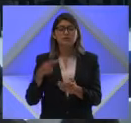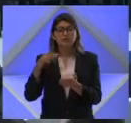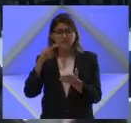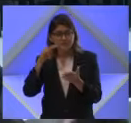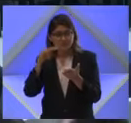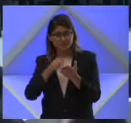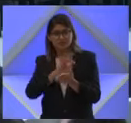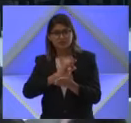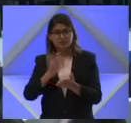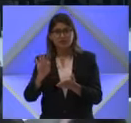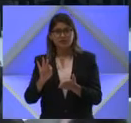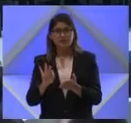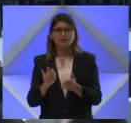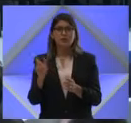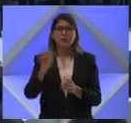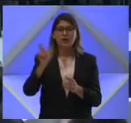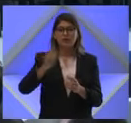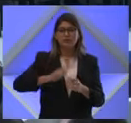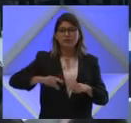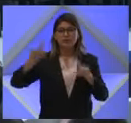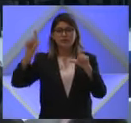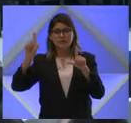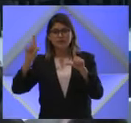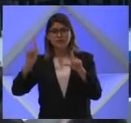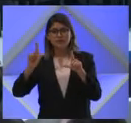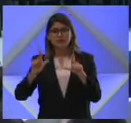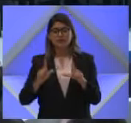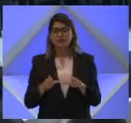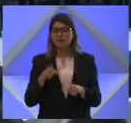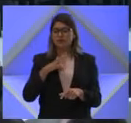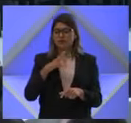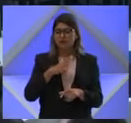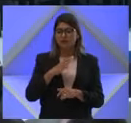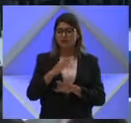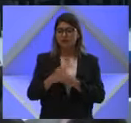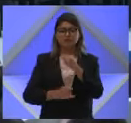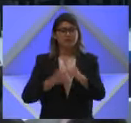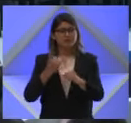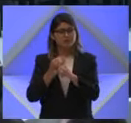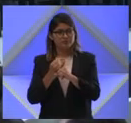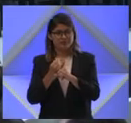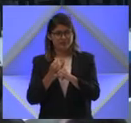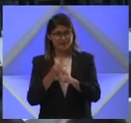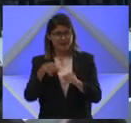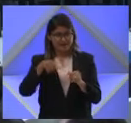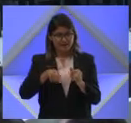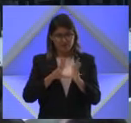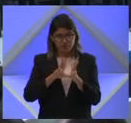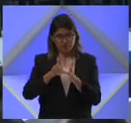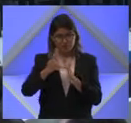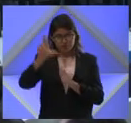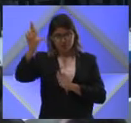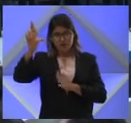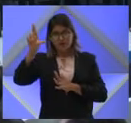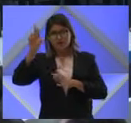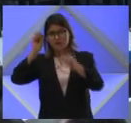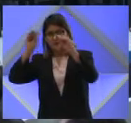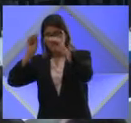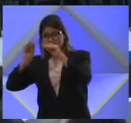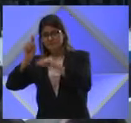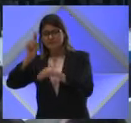que fue lanzado desde la estación espacial internacional el objetivo era monitorear